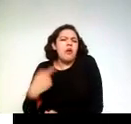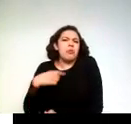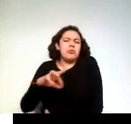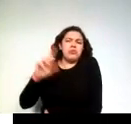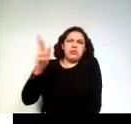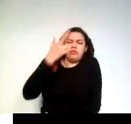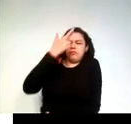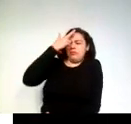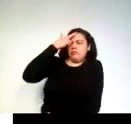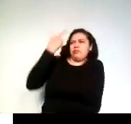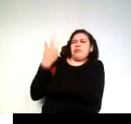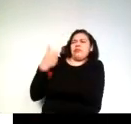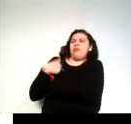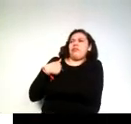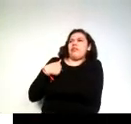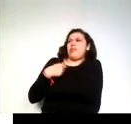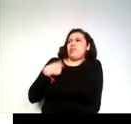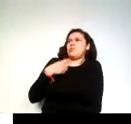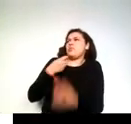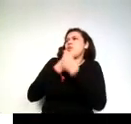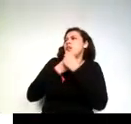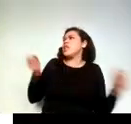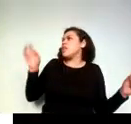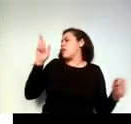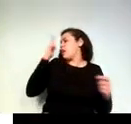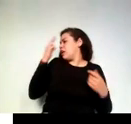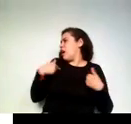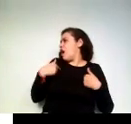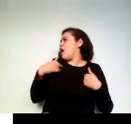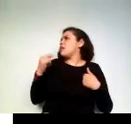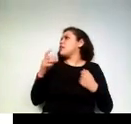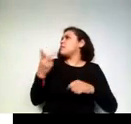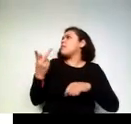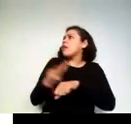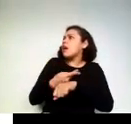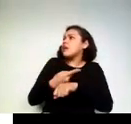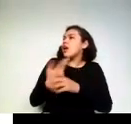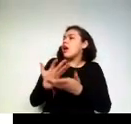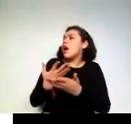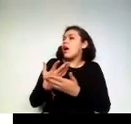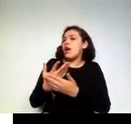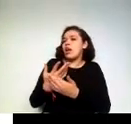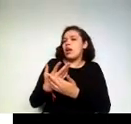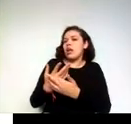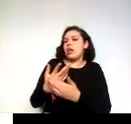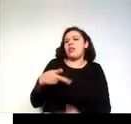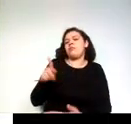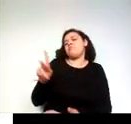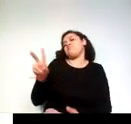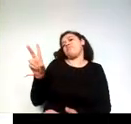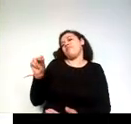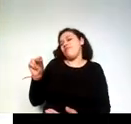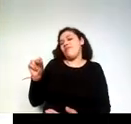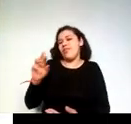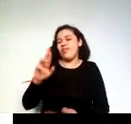ese suceso de cuando fui niña. No es algo que debería de estar contestando porque seguramente no tuvo que